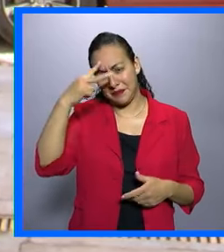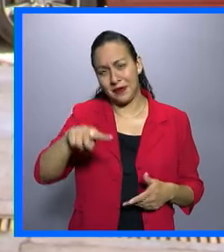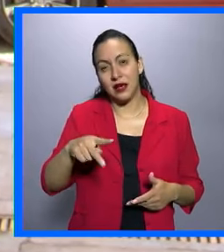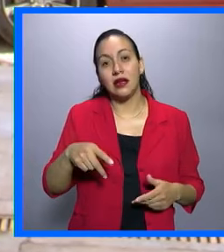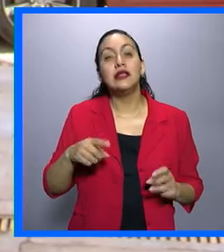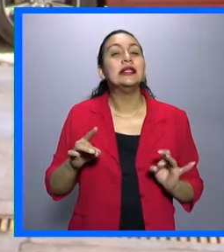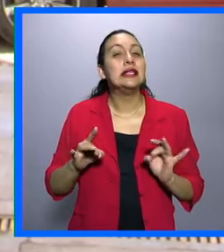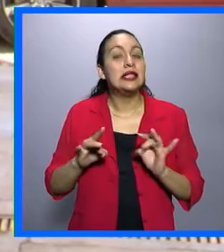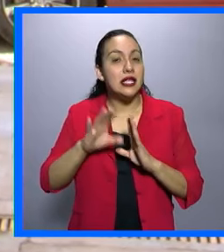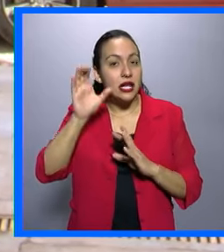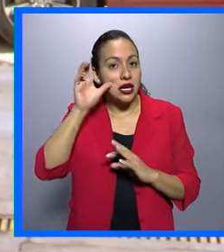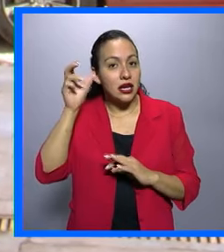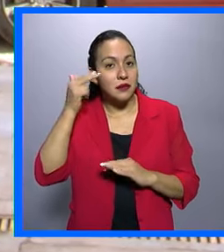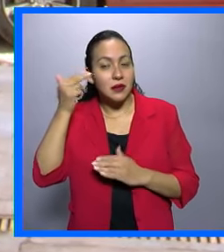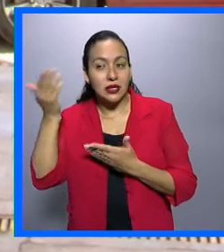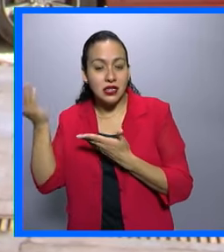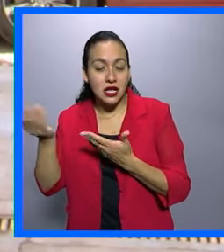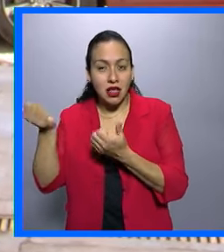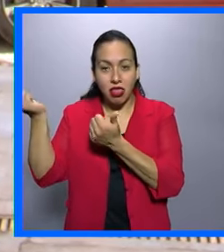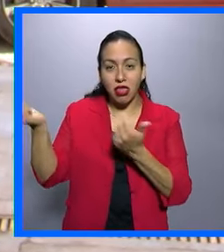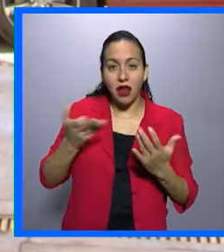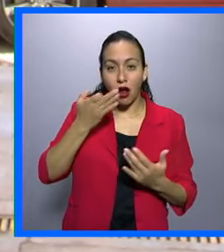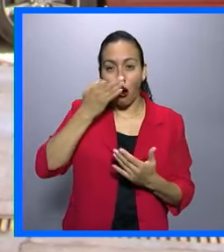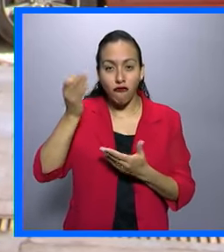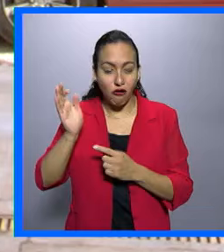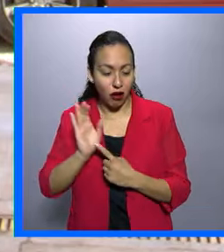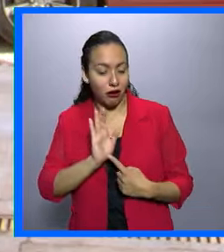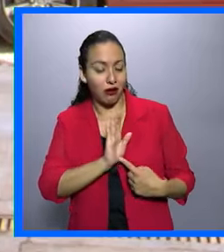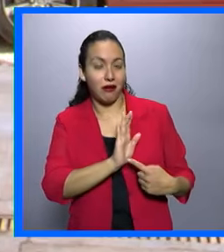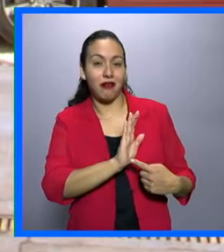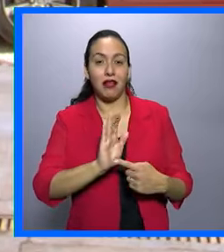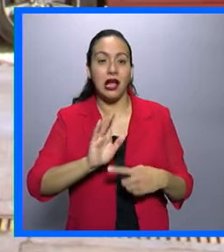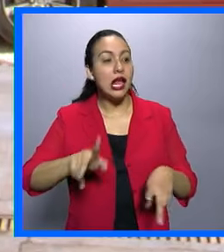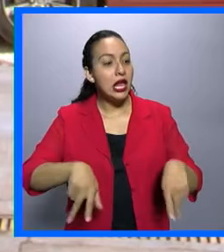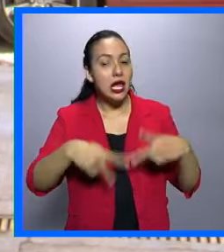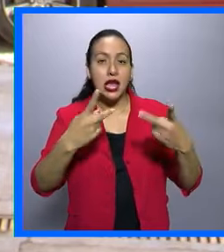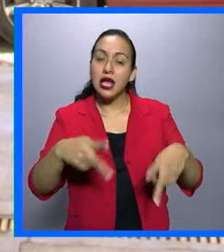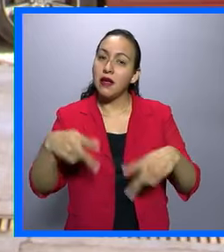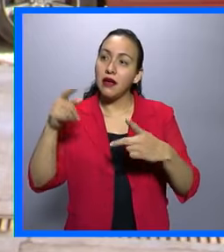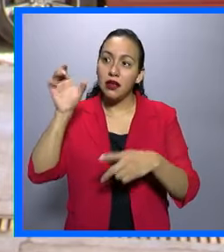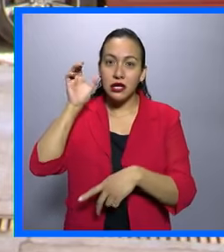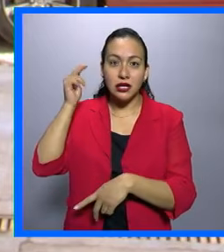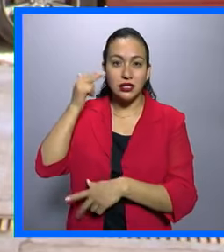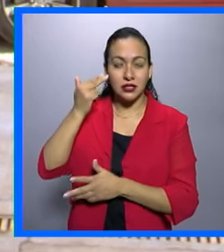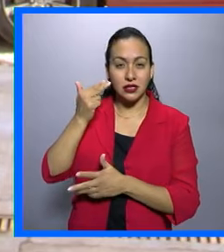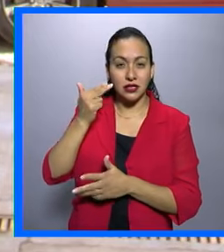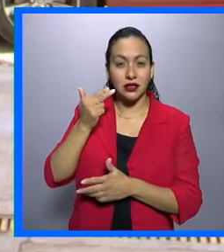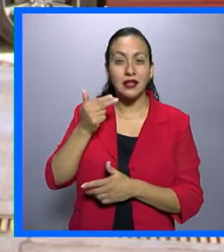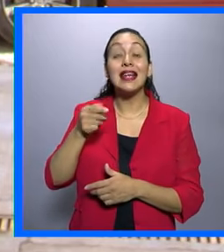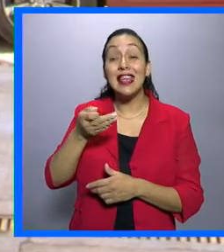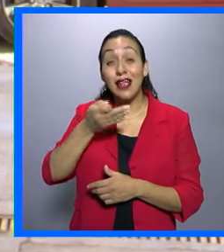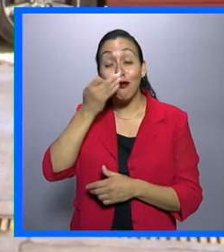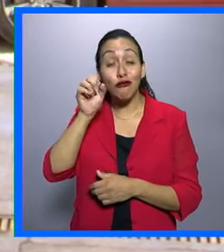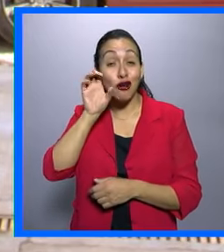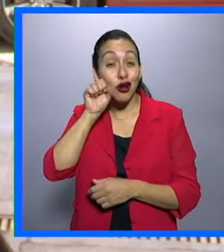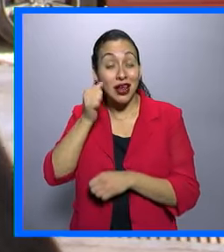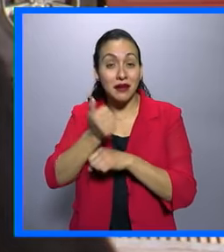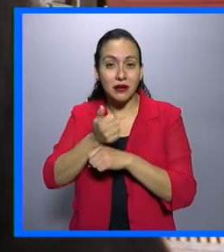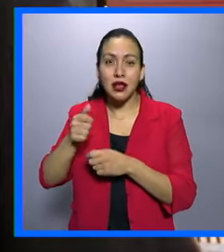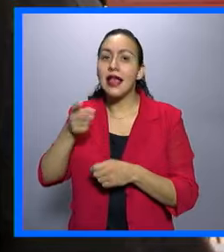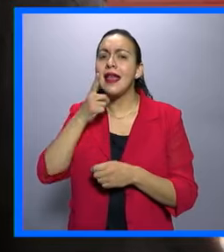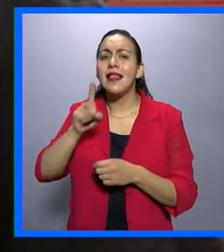unos diseños, con unas muestras de planta, y íbamos a las florerías. Y entre esos venía un cempasúchil y llegamos a las